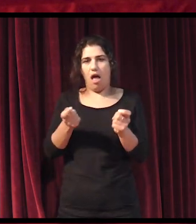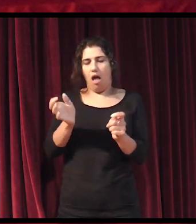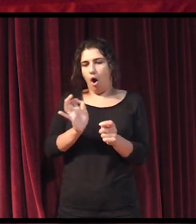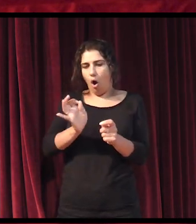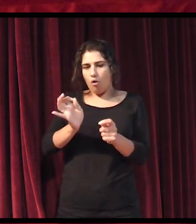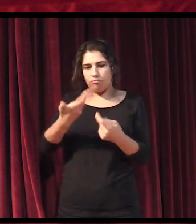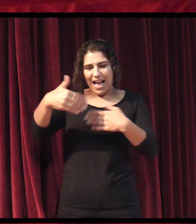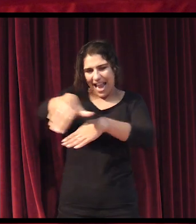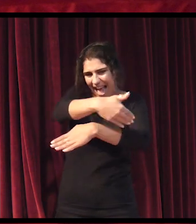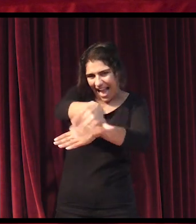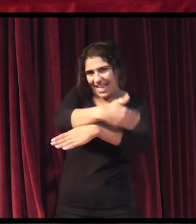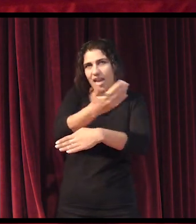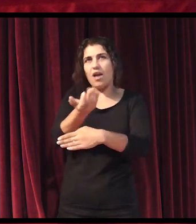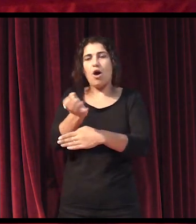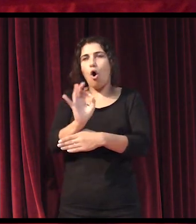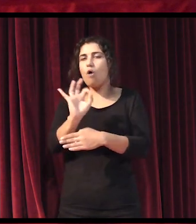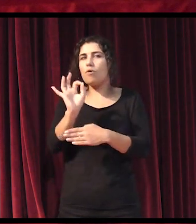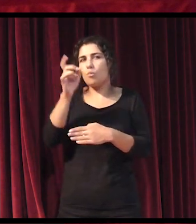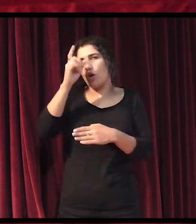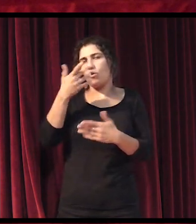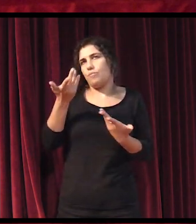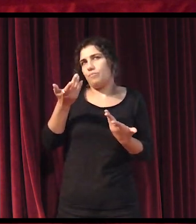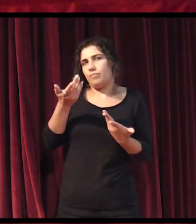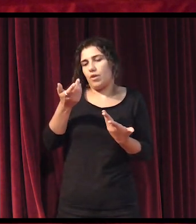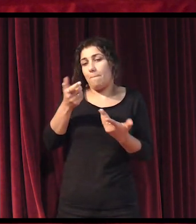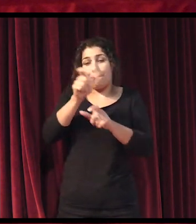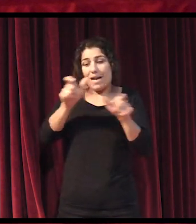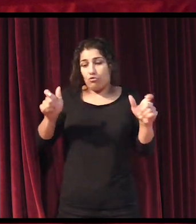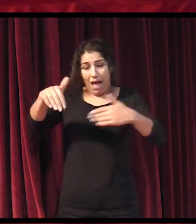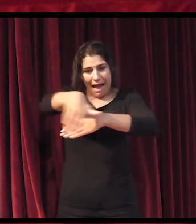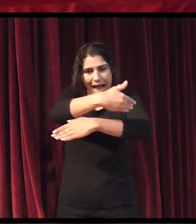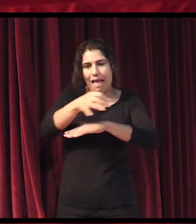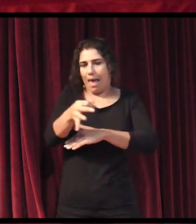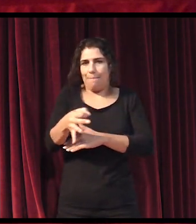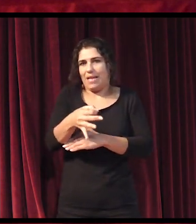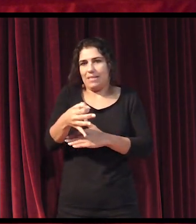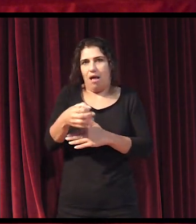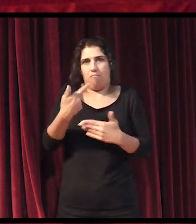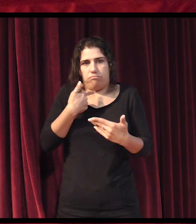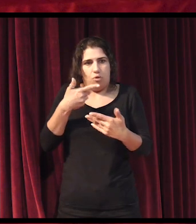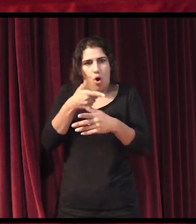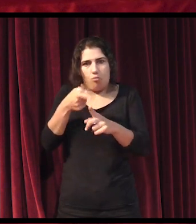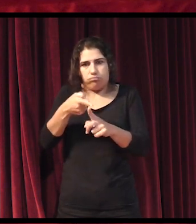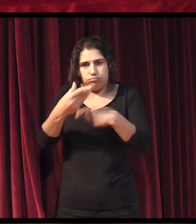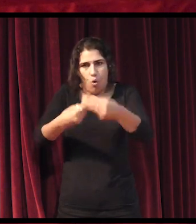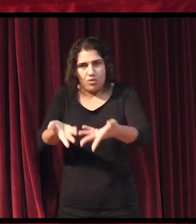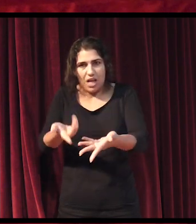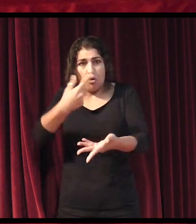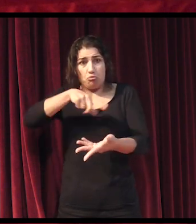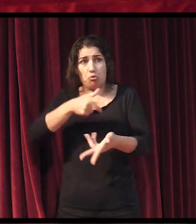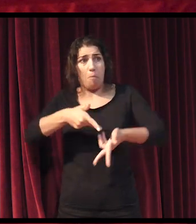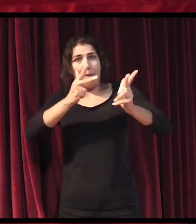calle las estructuras no, la gente que ocupamos las calles, las plazas, lo hemos hecho durante mucho tiempo sin el permiso